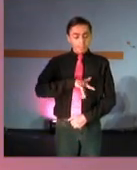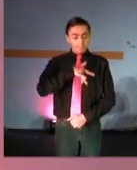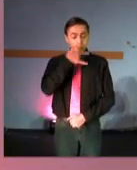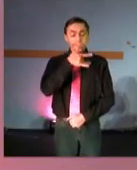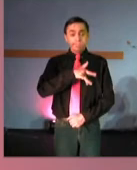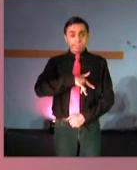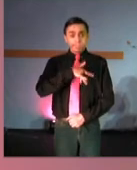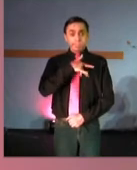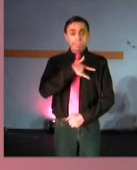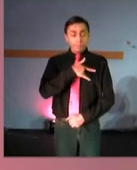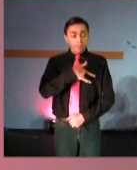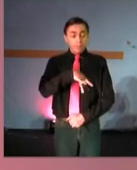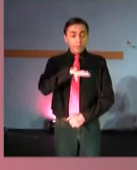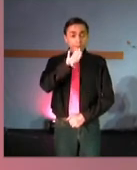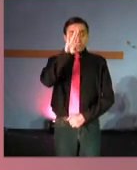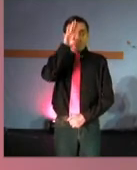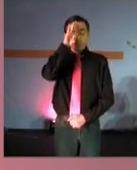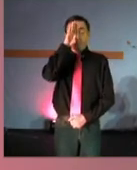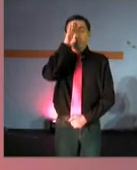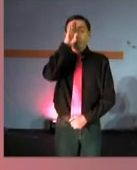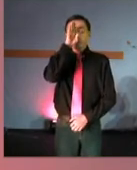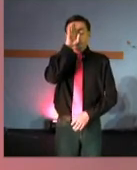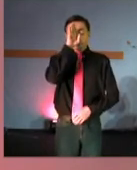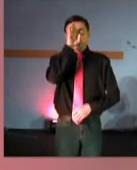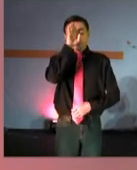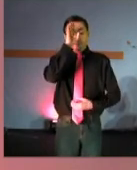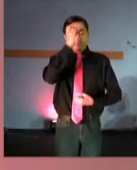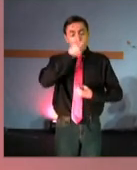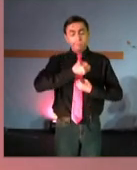mis pensamientos